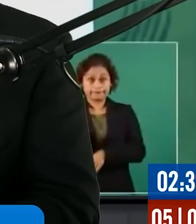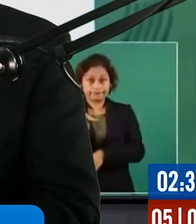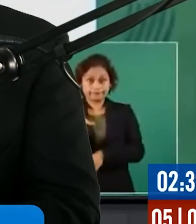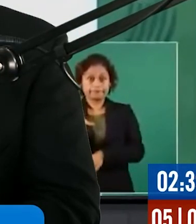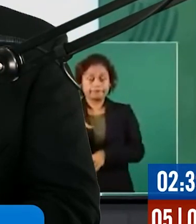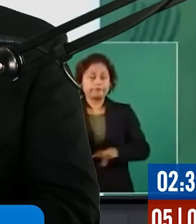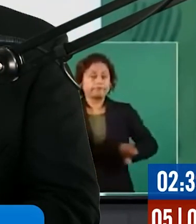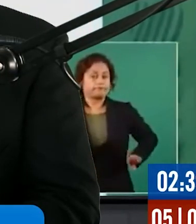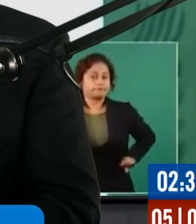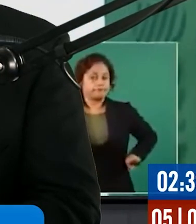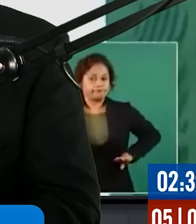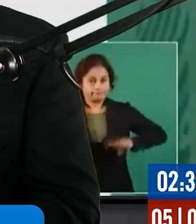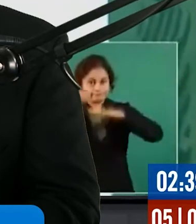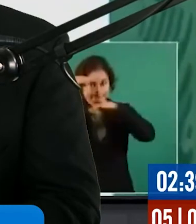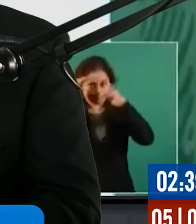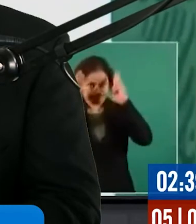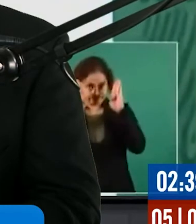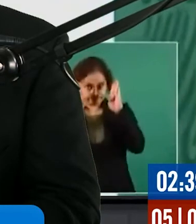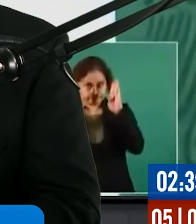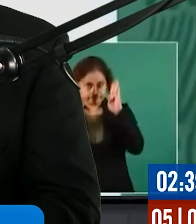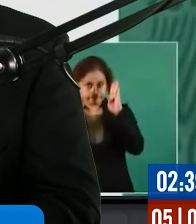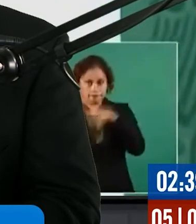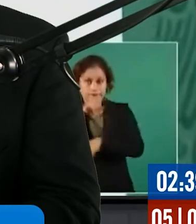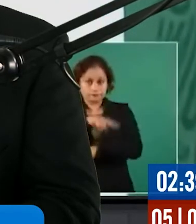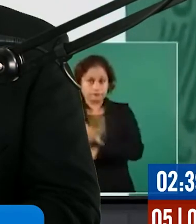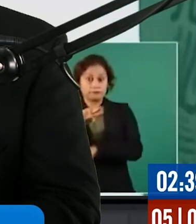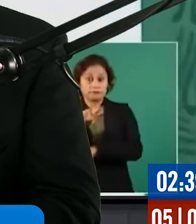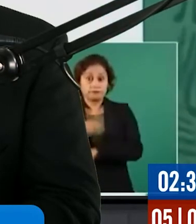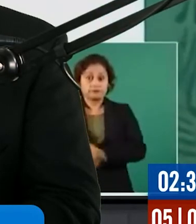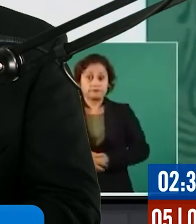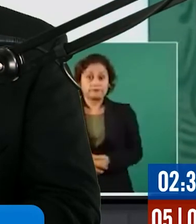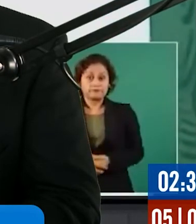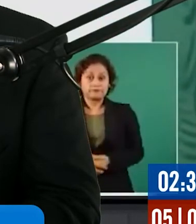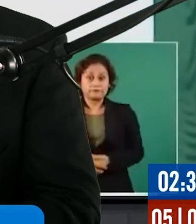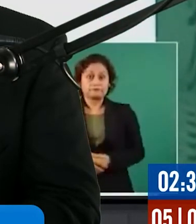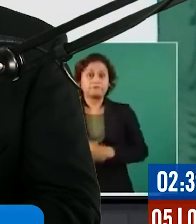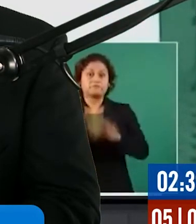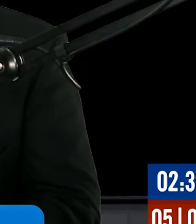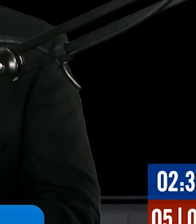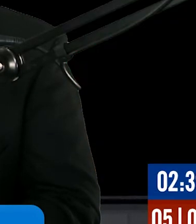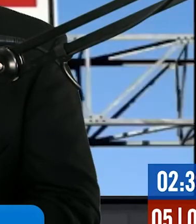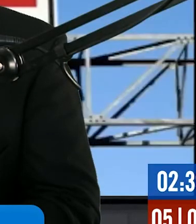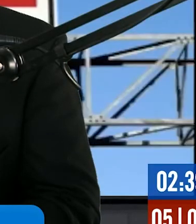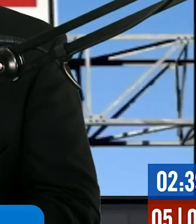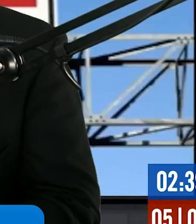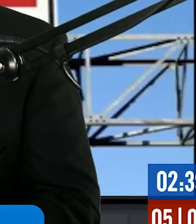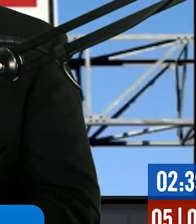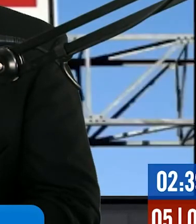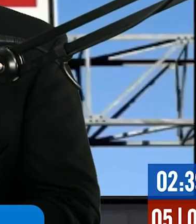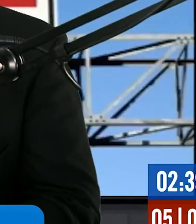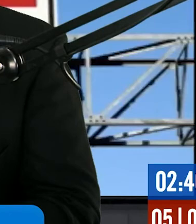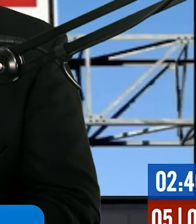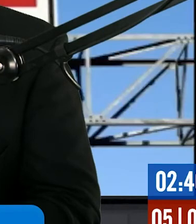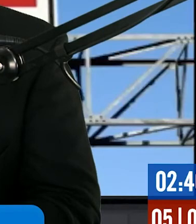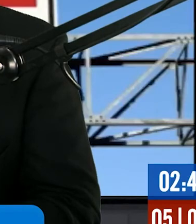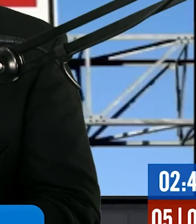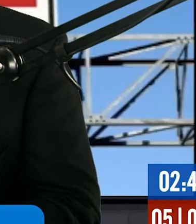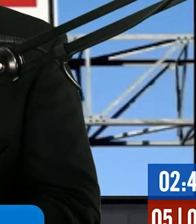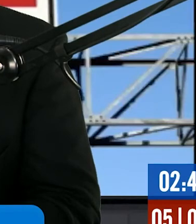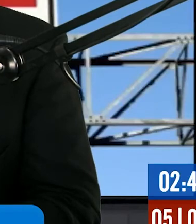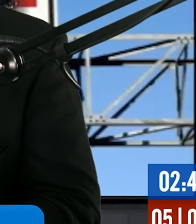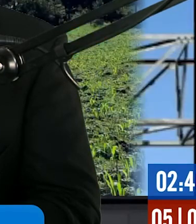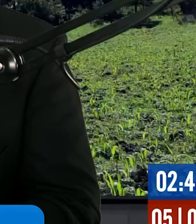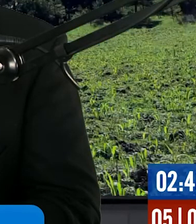Bueno, pues resulta ser, y ya salió a hablar sobre el tema el magistrado Reyes Rodríguez,